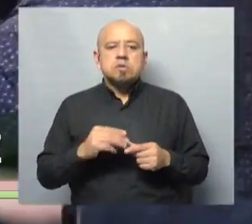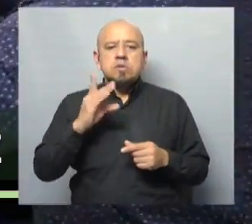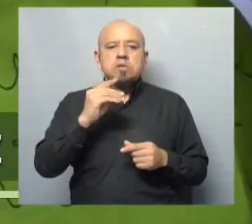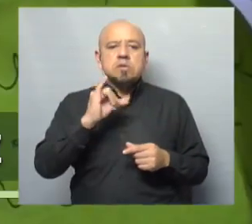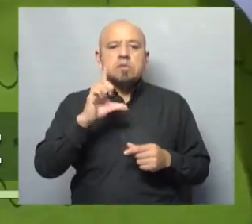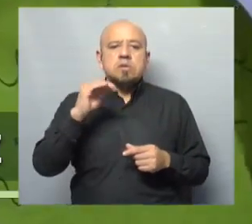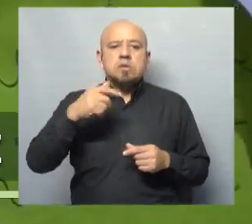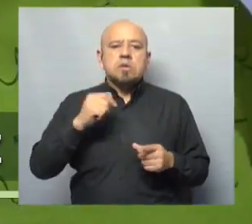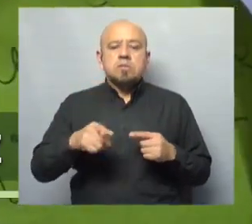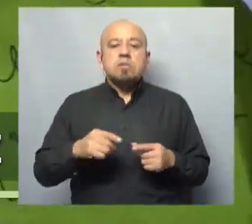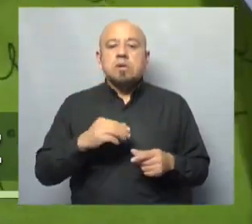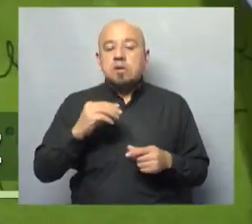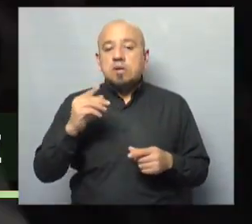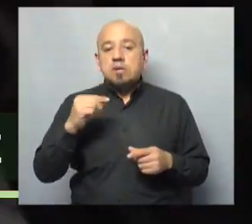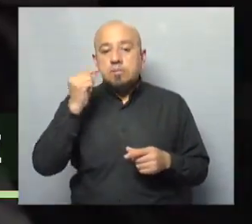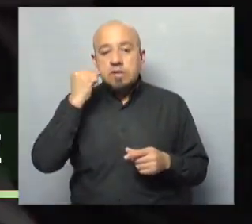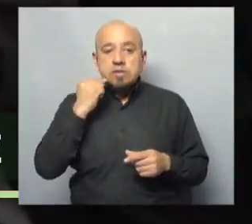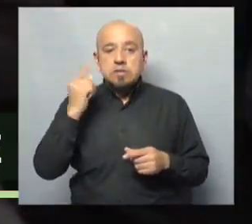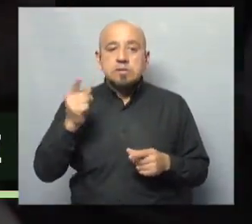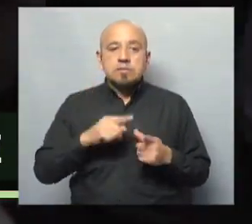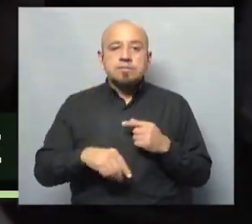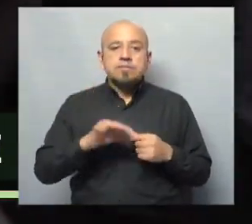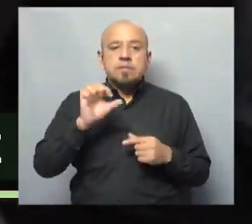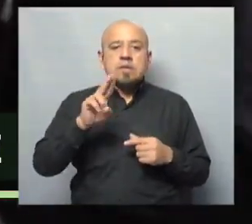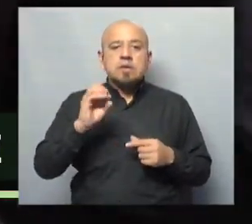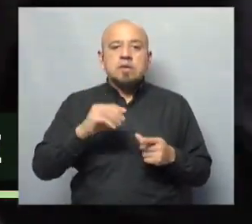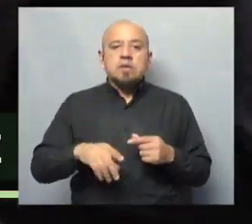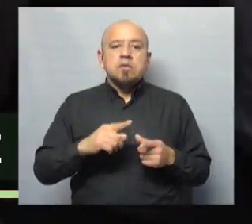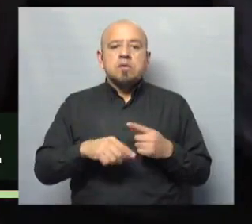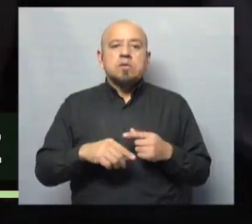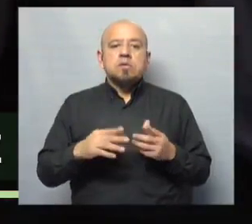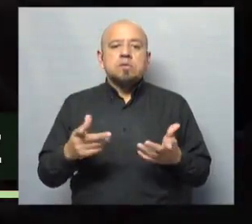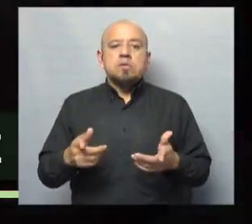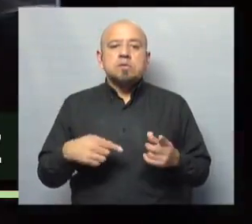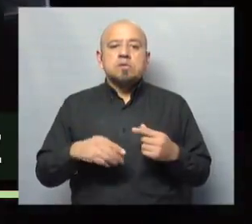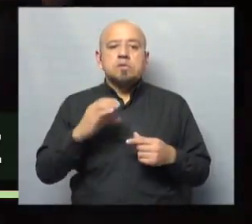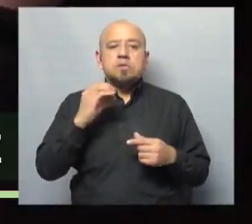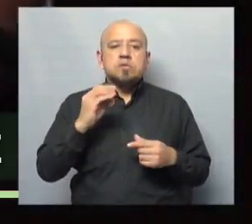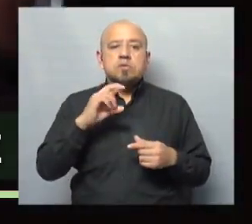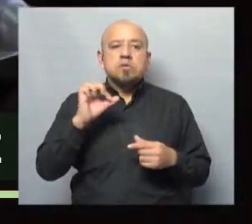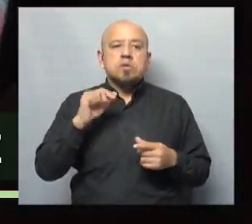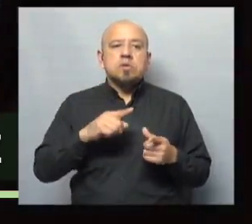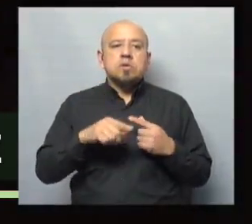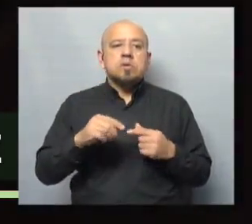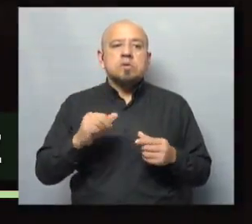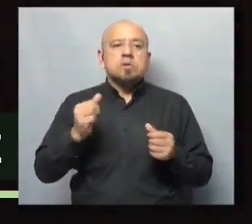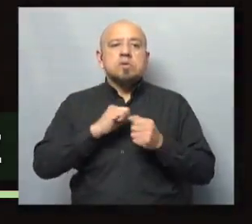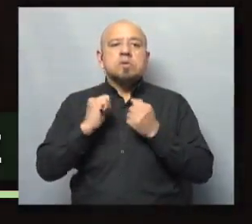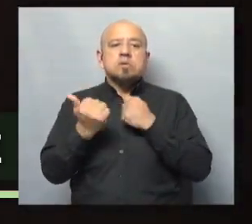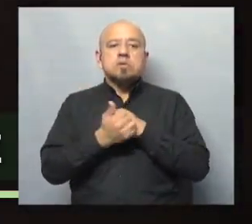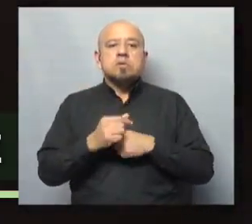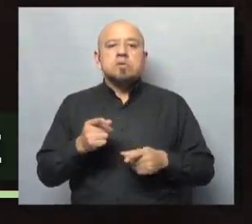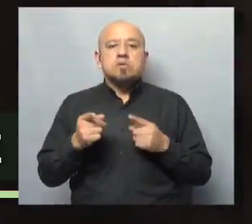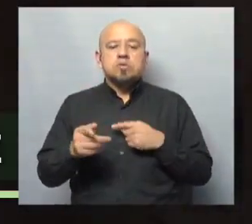la detención de lula el golpe y la persecución a evo morales en bolivia y la proscripción a rafael correa en ecuador porque todo el peronismo